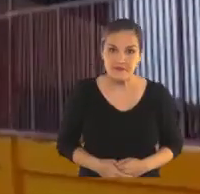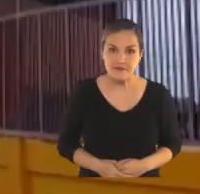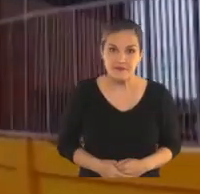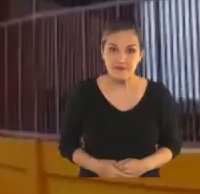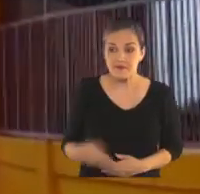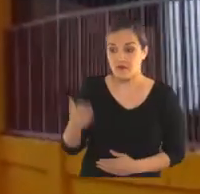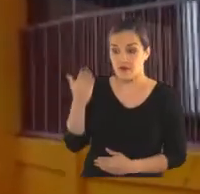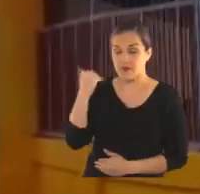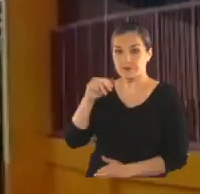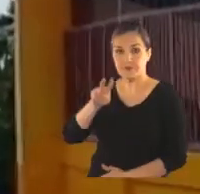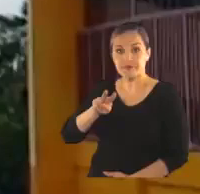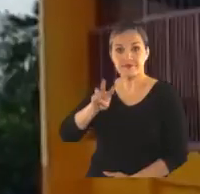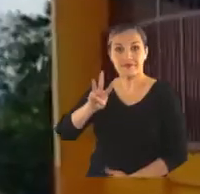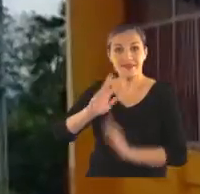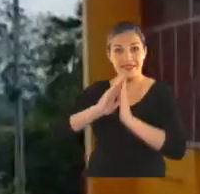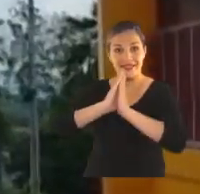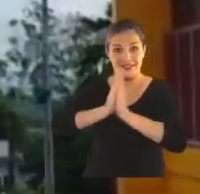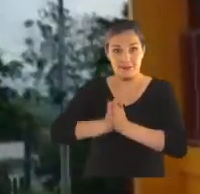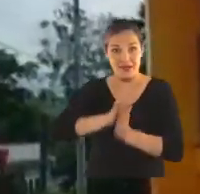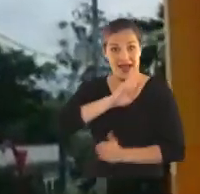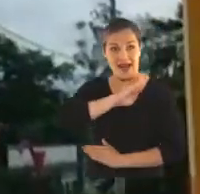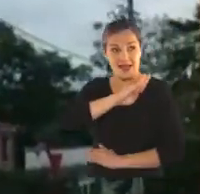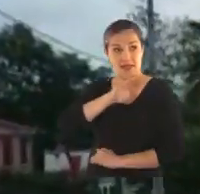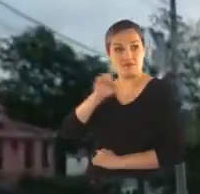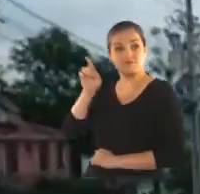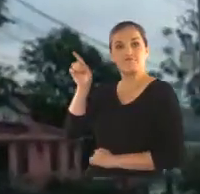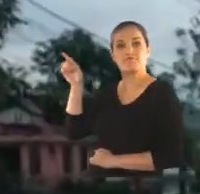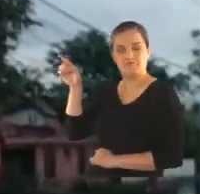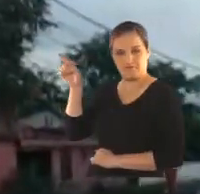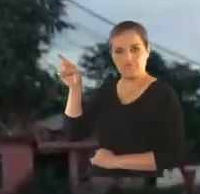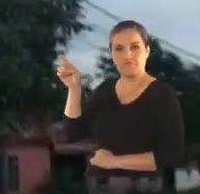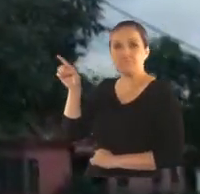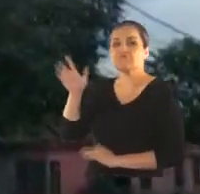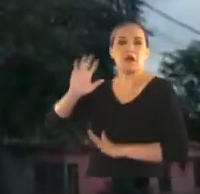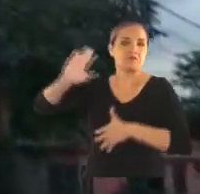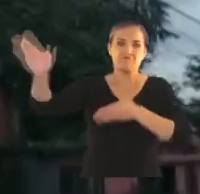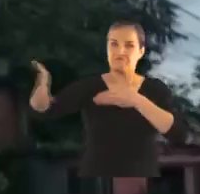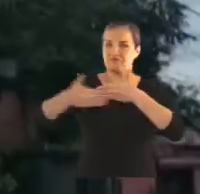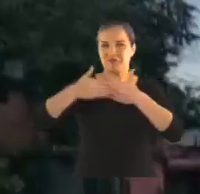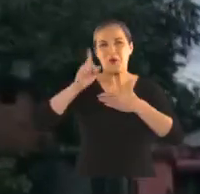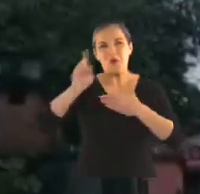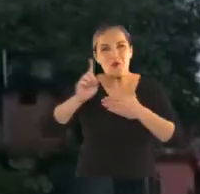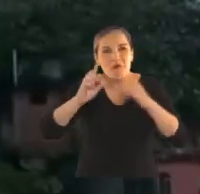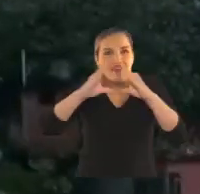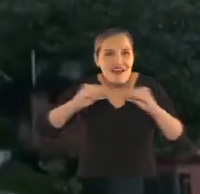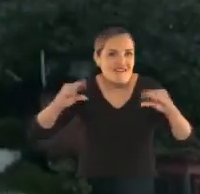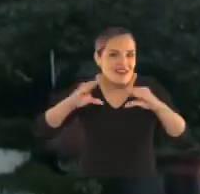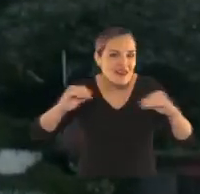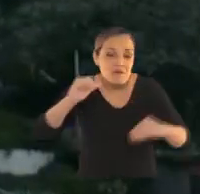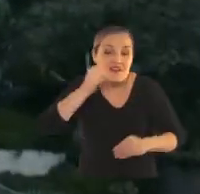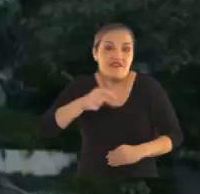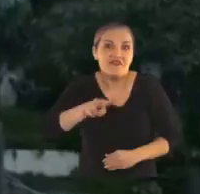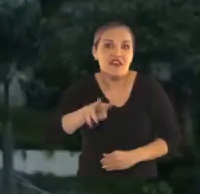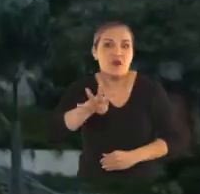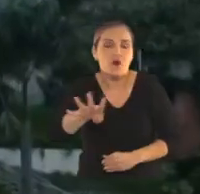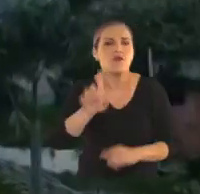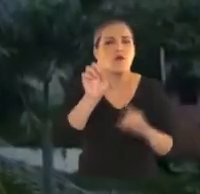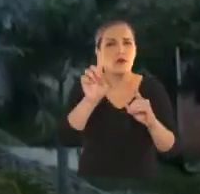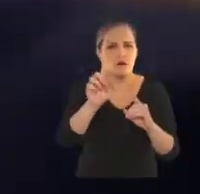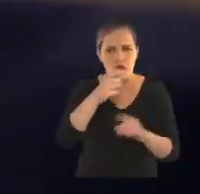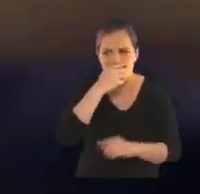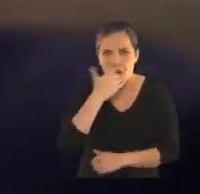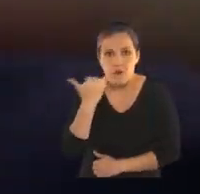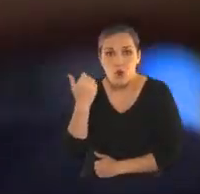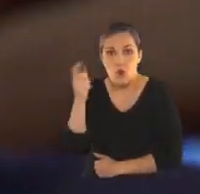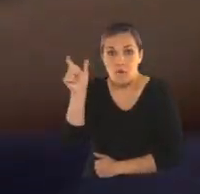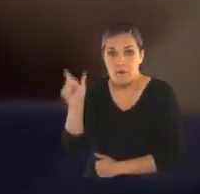El pasado 23 de diciembre, la Alcaldía Municipal de Purificación cerró sus oficinas por las fiestas navideñas, pero según consta en la investigación de la policía,